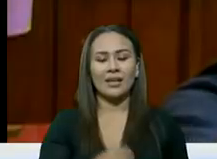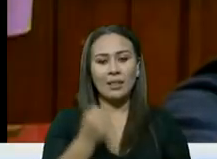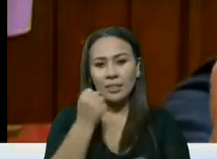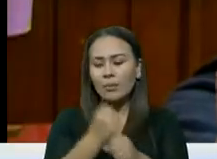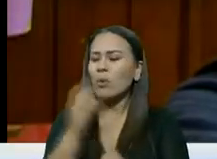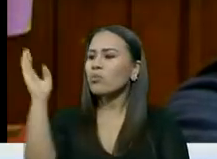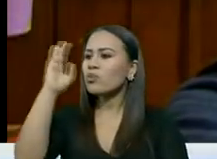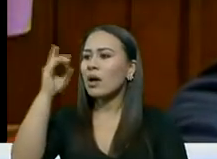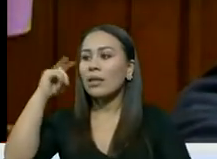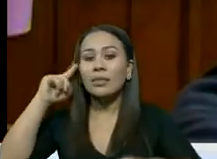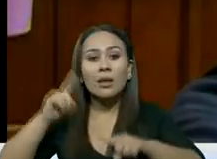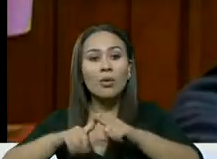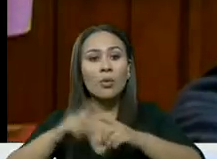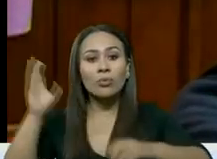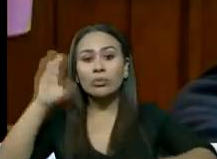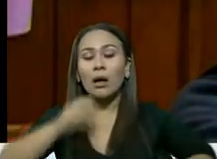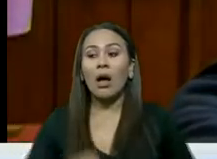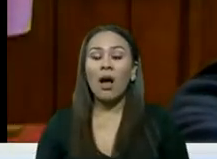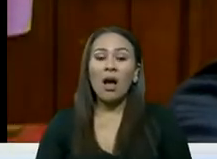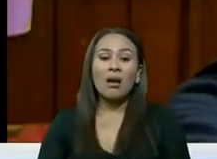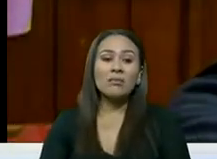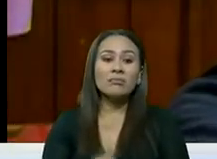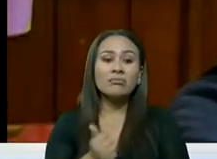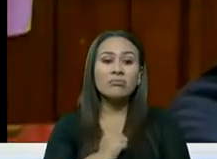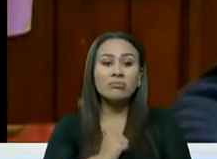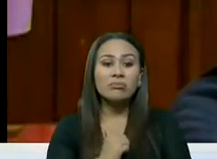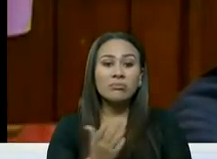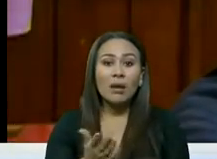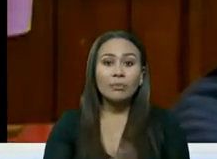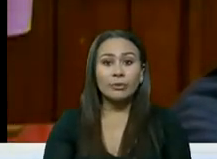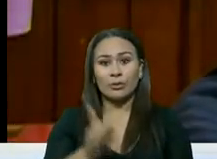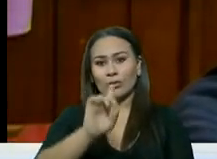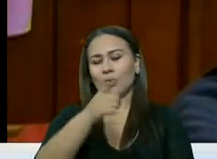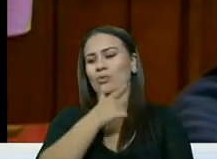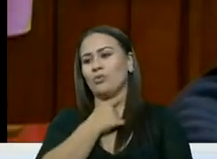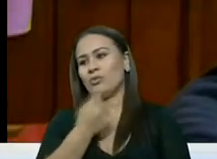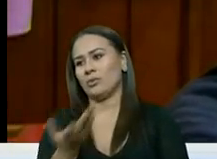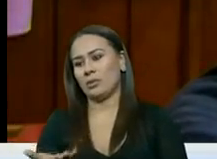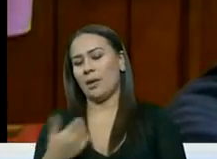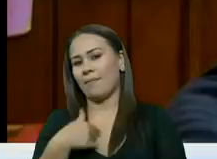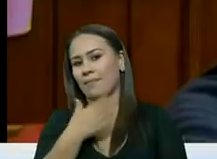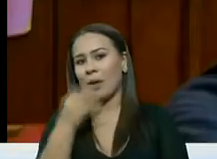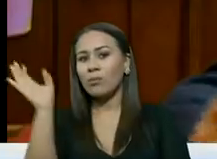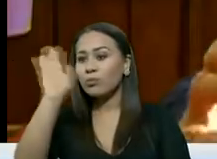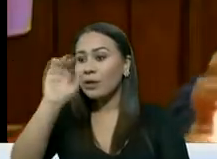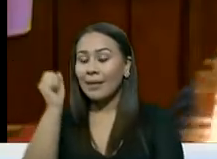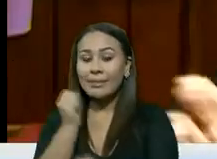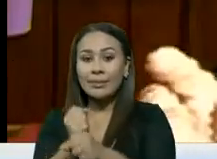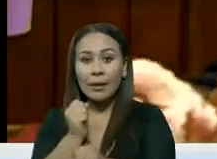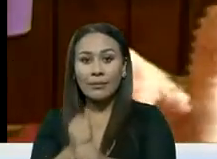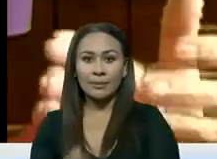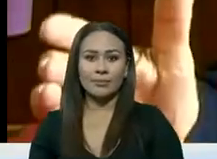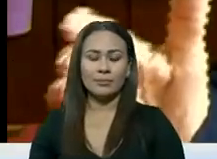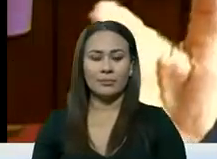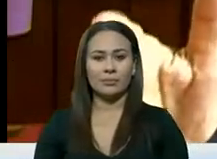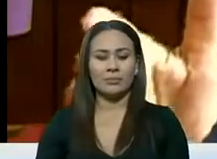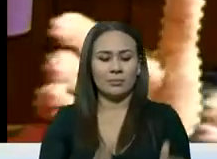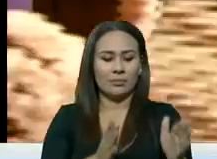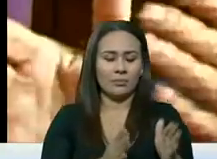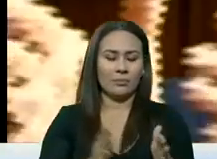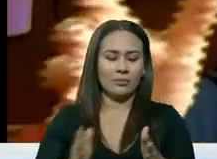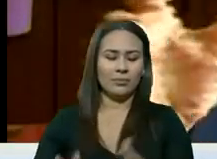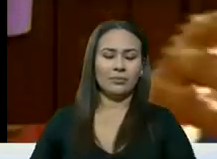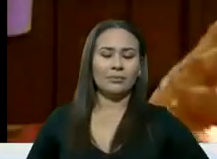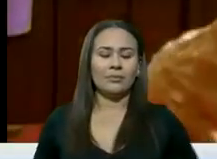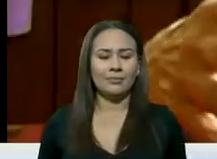porque organizado y morir de hambre no creo que es muy atractivo para nadie, las fuentes de trabajo. No es que eran las divisiones